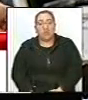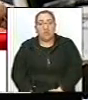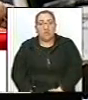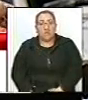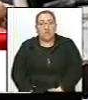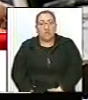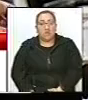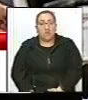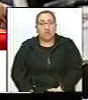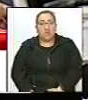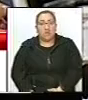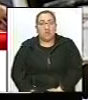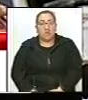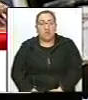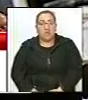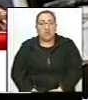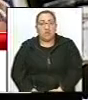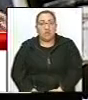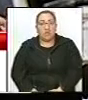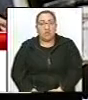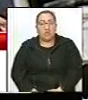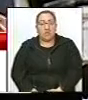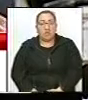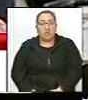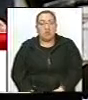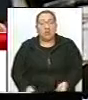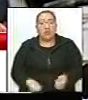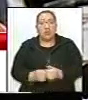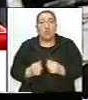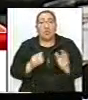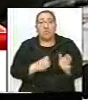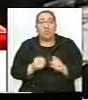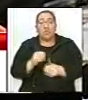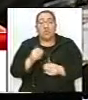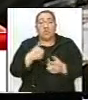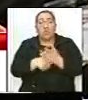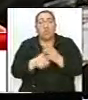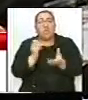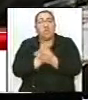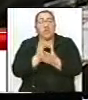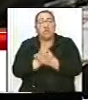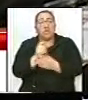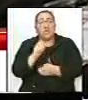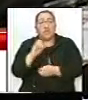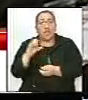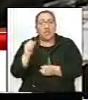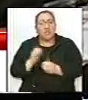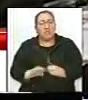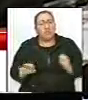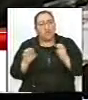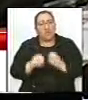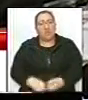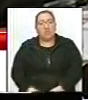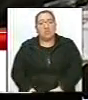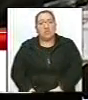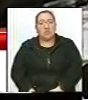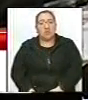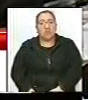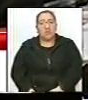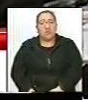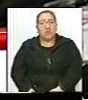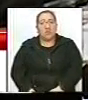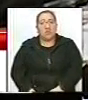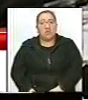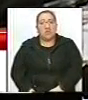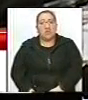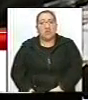se viene haciendo en lo que es la elaboración de los expedientes técnicos. Es importantísimo. Pero algo sí,